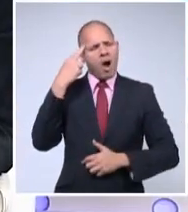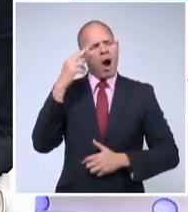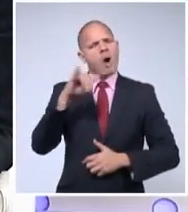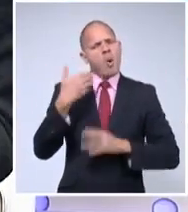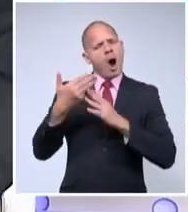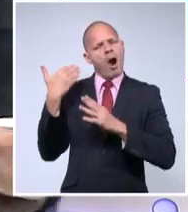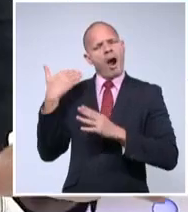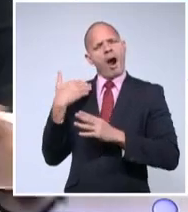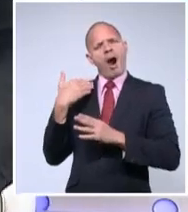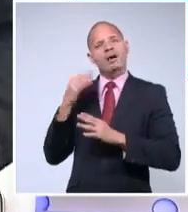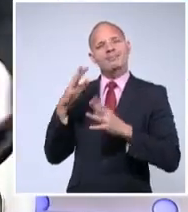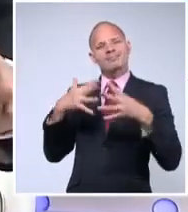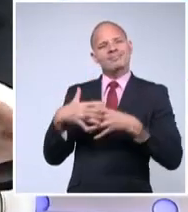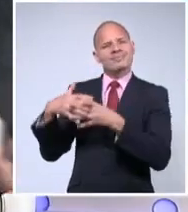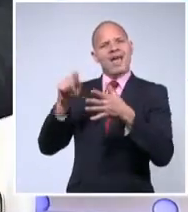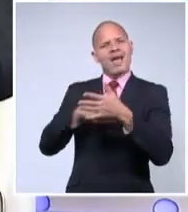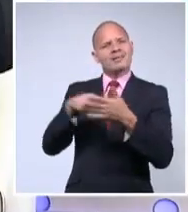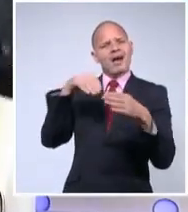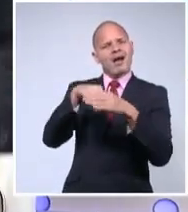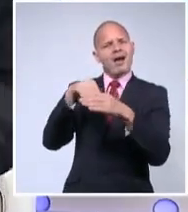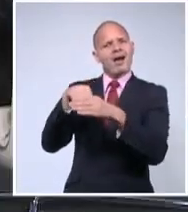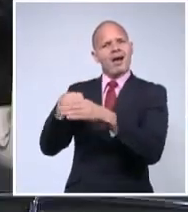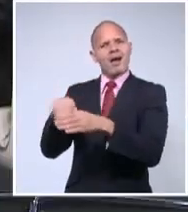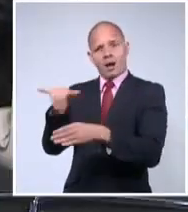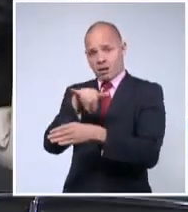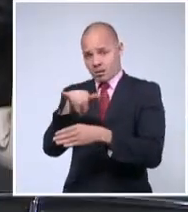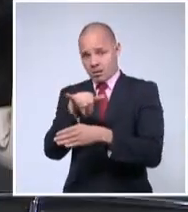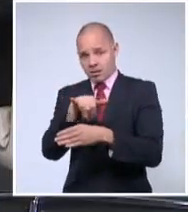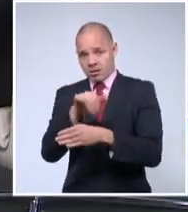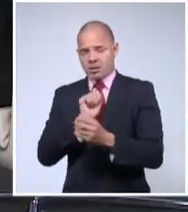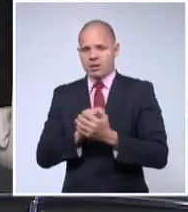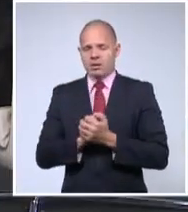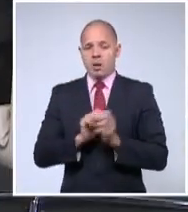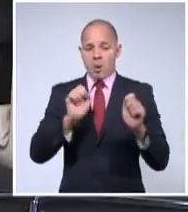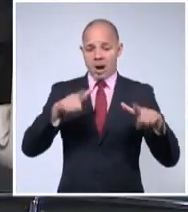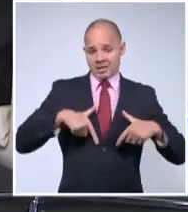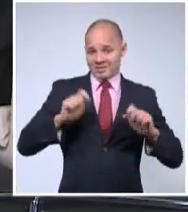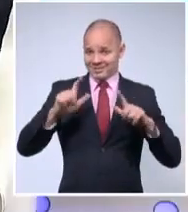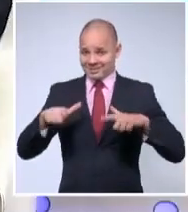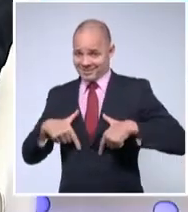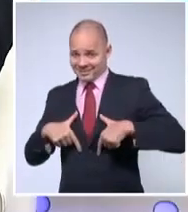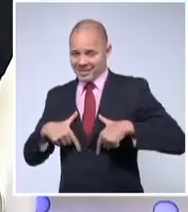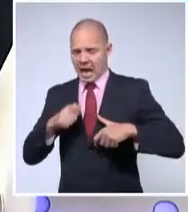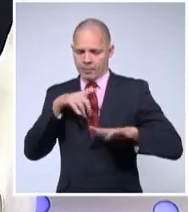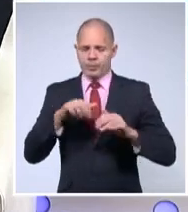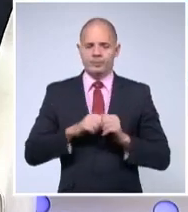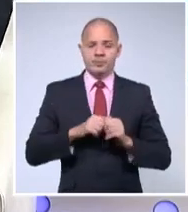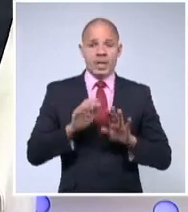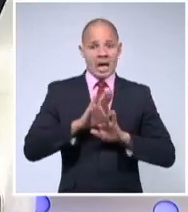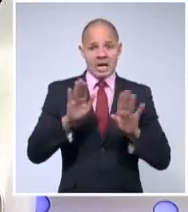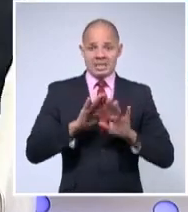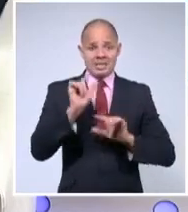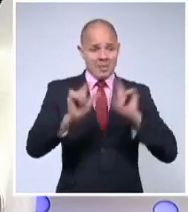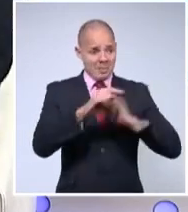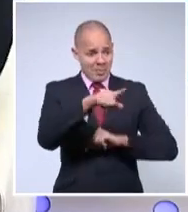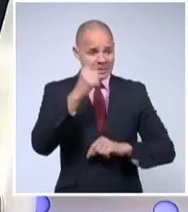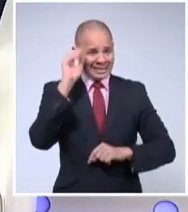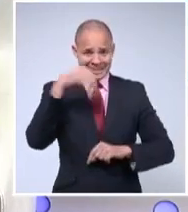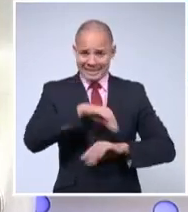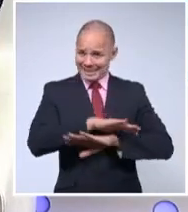propias autoridades, excepto la rama ejecutiva en su más alto rango, reconocen que ha ganado alguien. En tanto, en las redes sociales, el